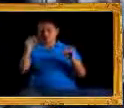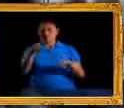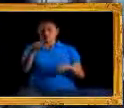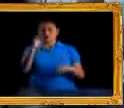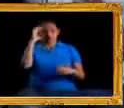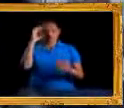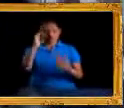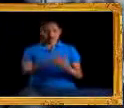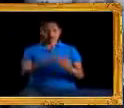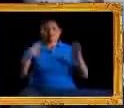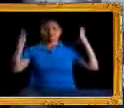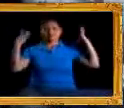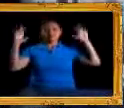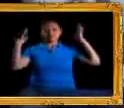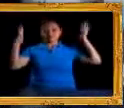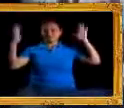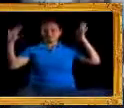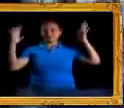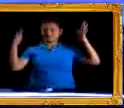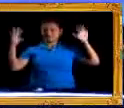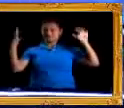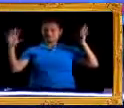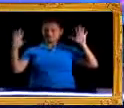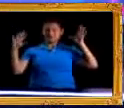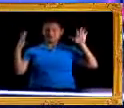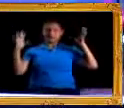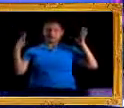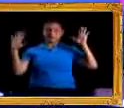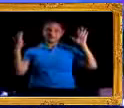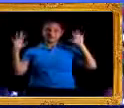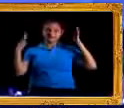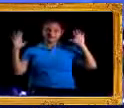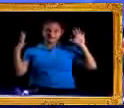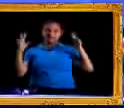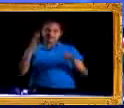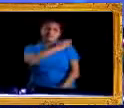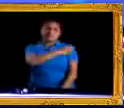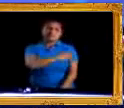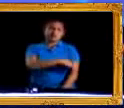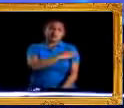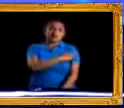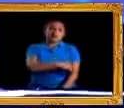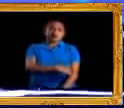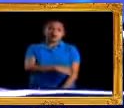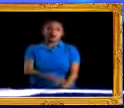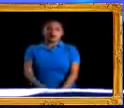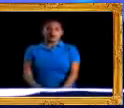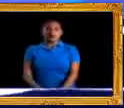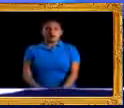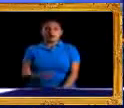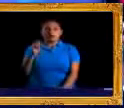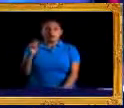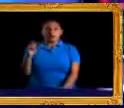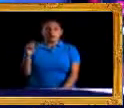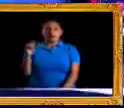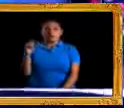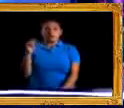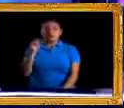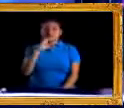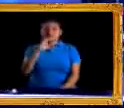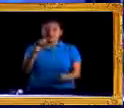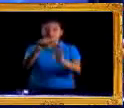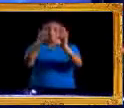esa es la economía del reino de Dios. Hermano, la misericordia te va a traer la puerta de